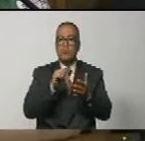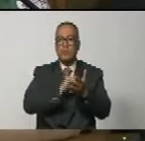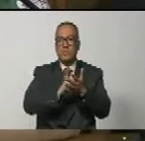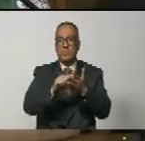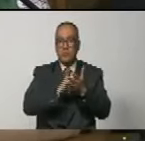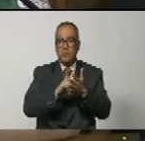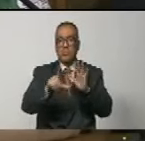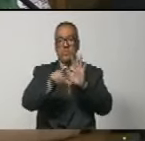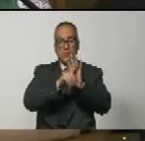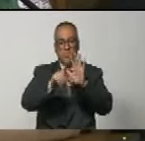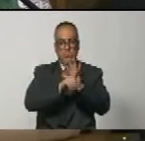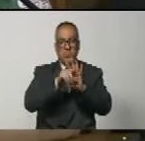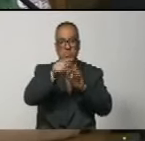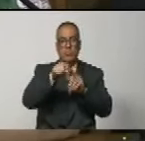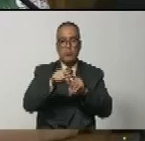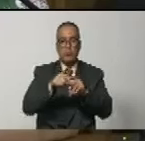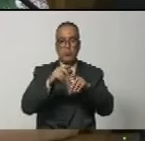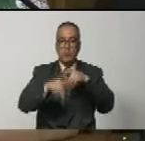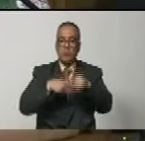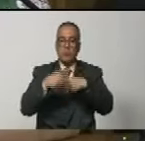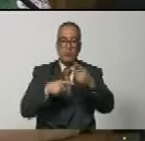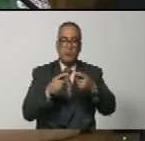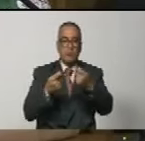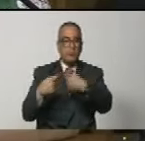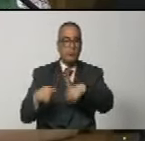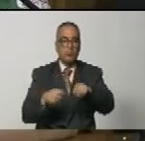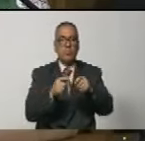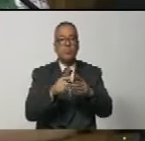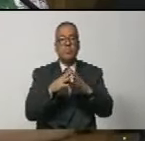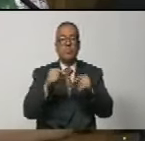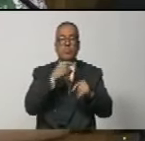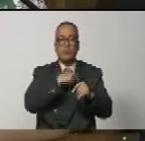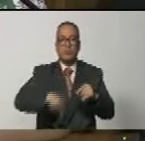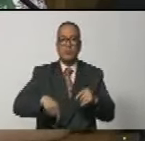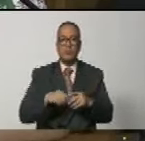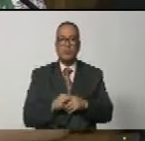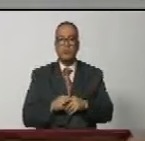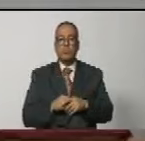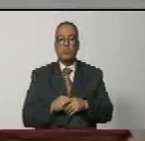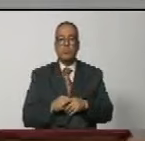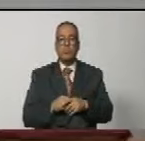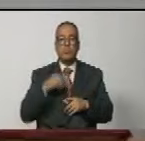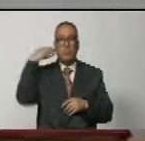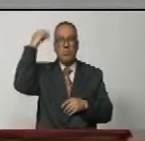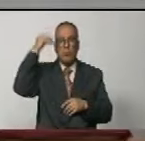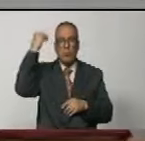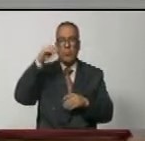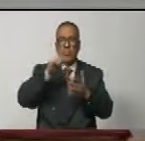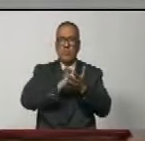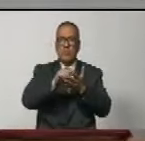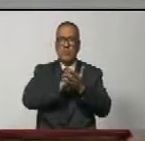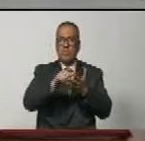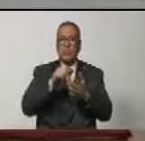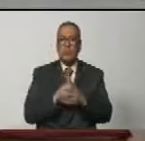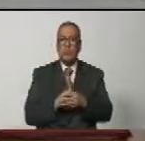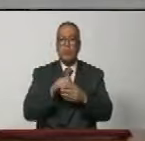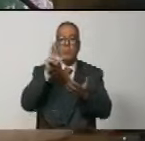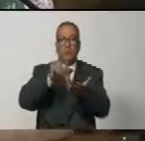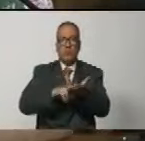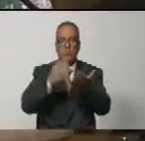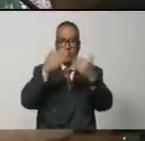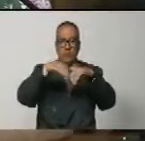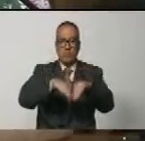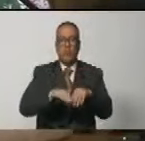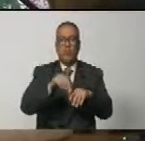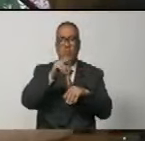establecido en la ley que regula los procedimientos administrativos. Es todo, ciudadano presidente. En consideración al artículo. Aprobado.